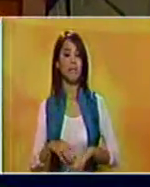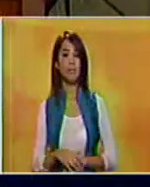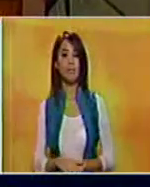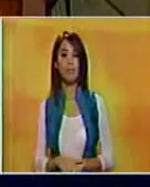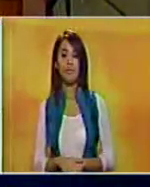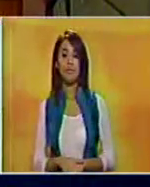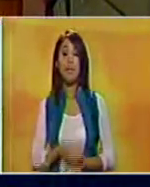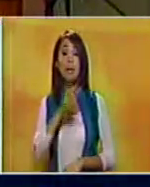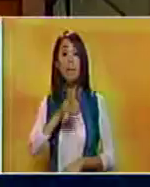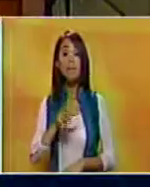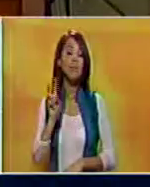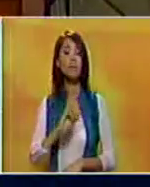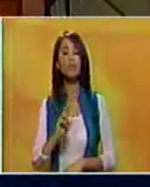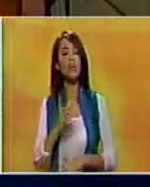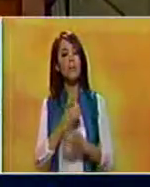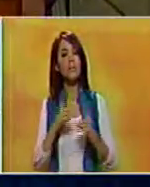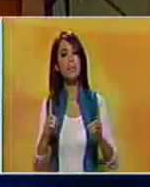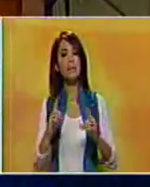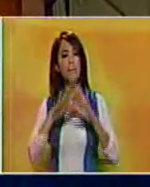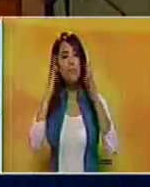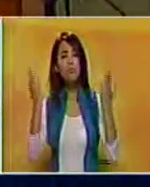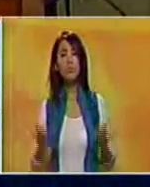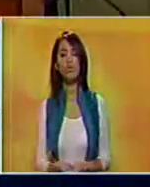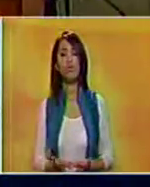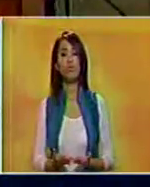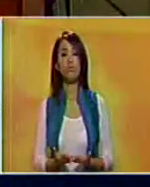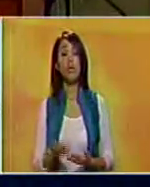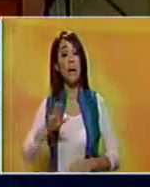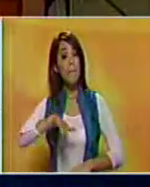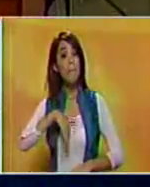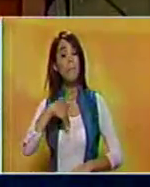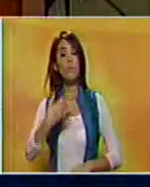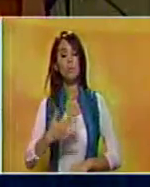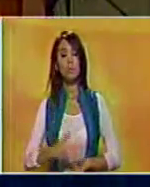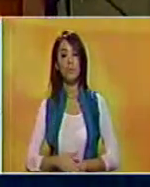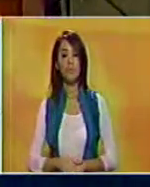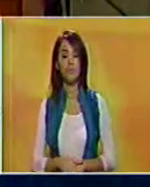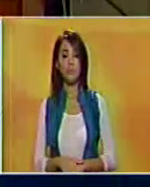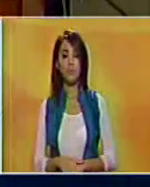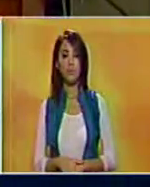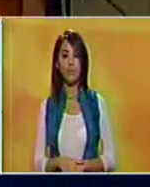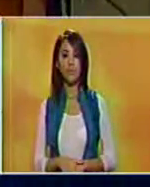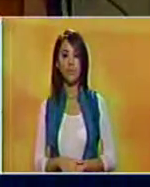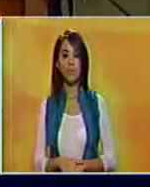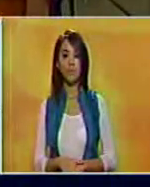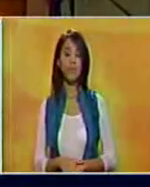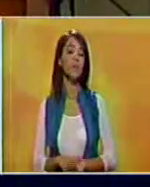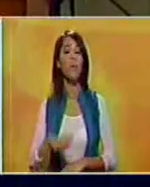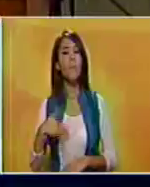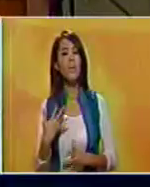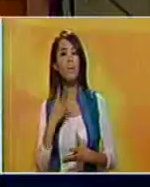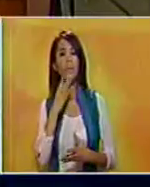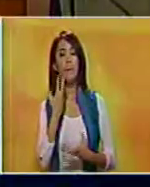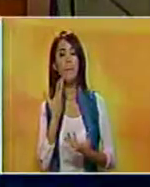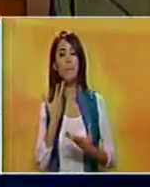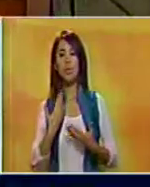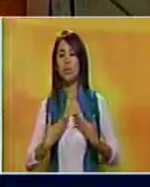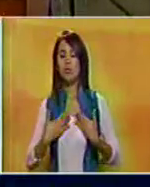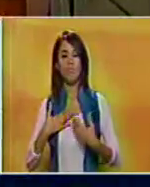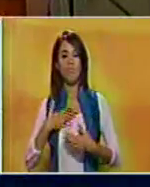mundo entero. Y podemos adversarnos, podemos tener